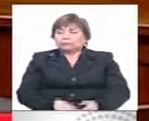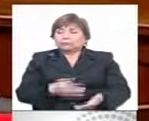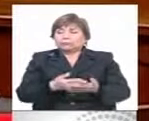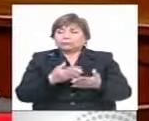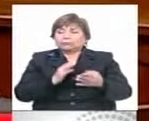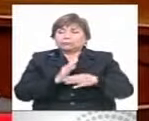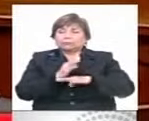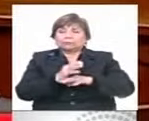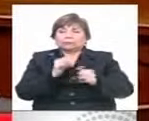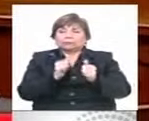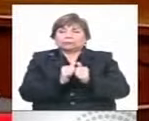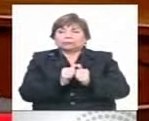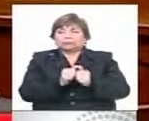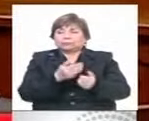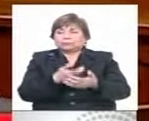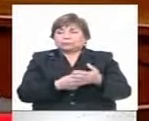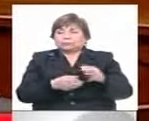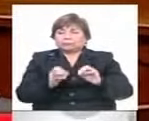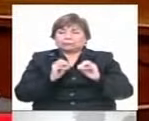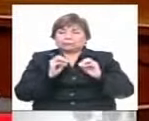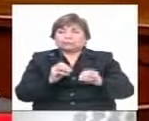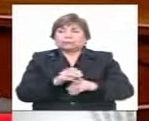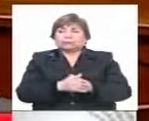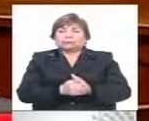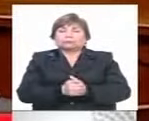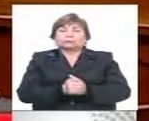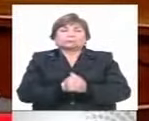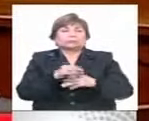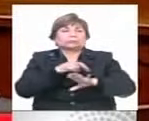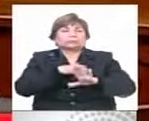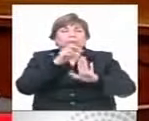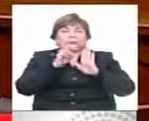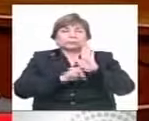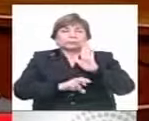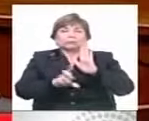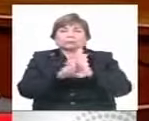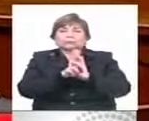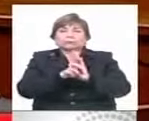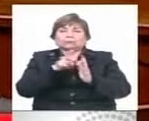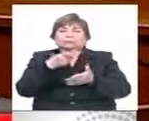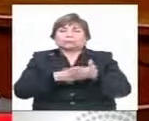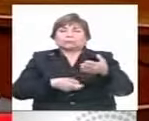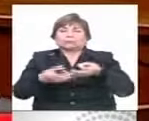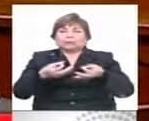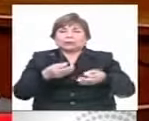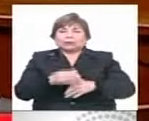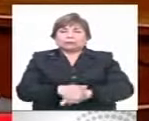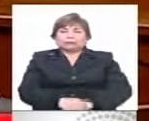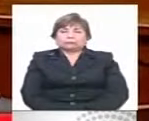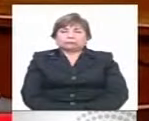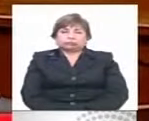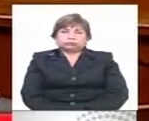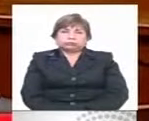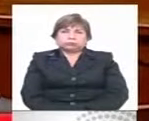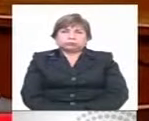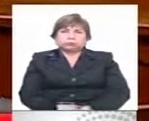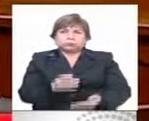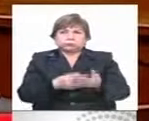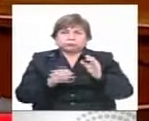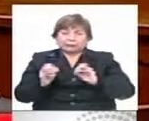Fondo de Inversiones que está previsto en el proyecto de ley del presupuesto 2022. Con